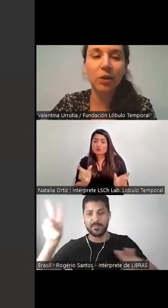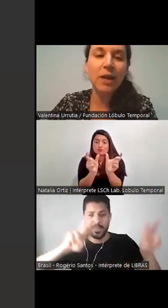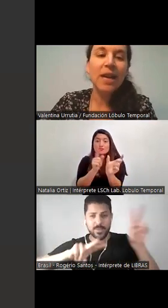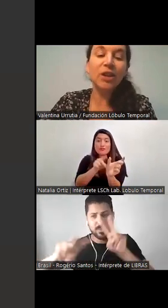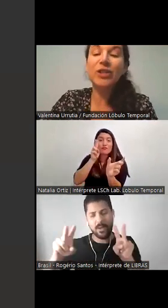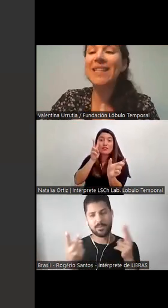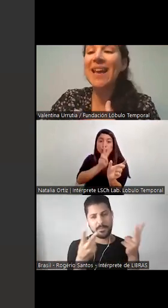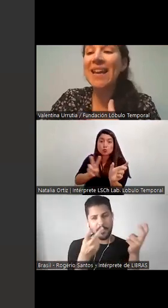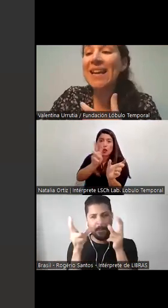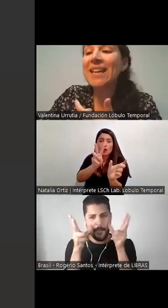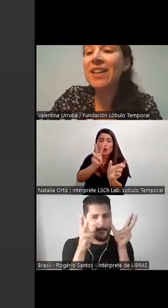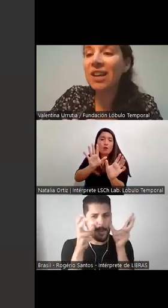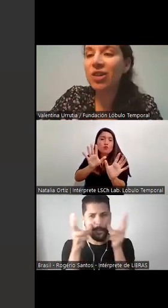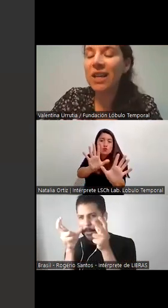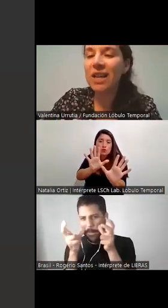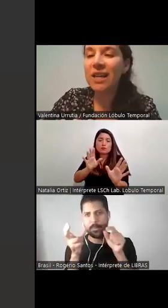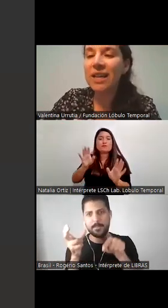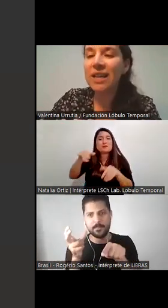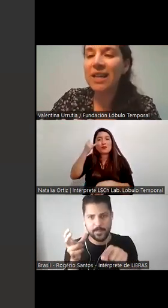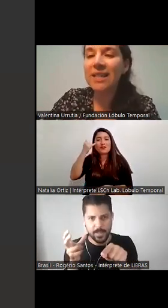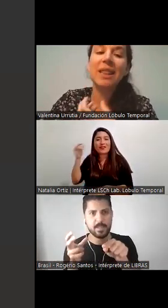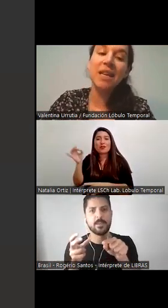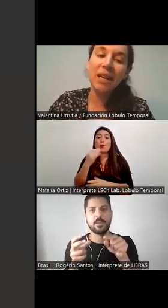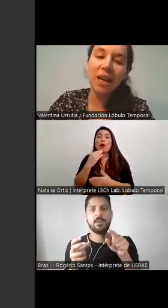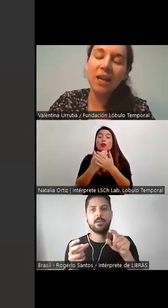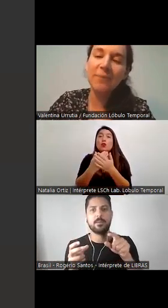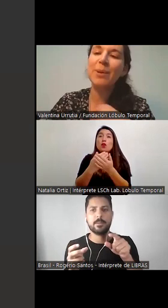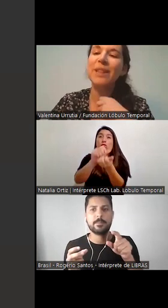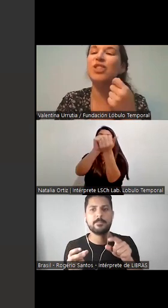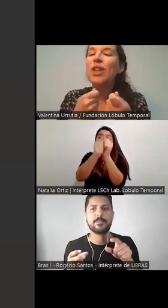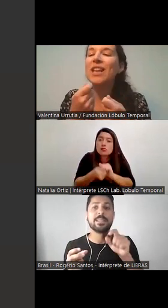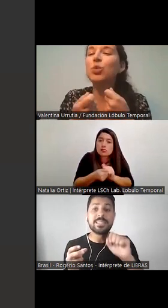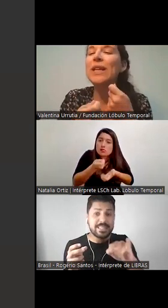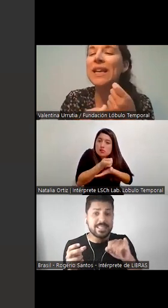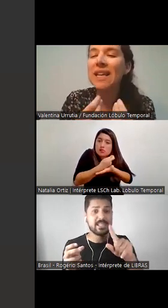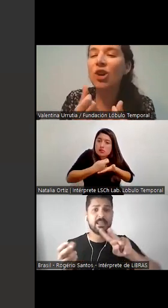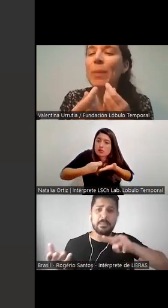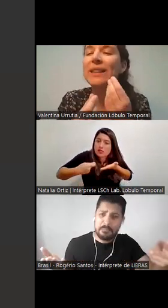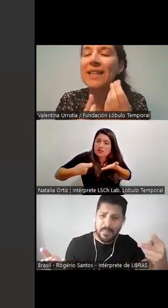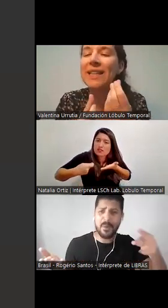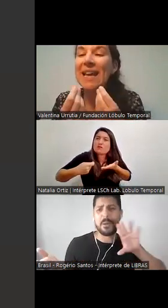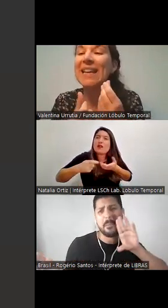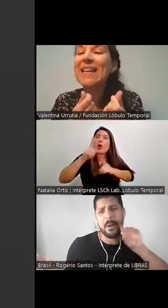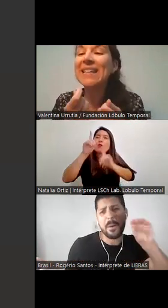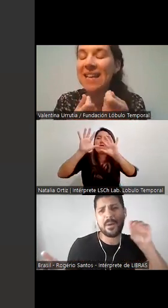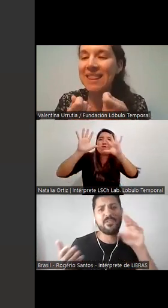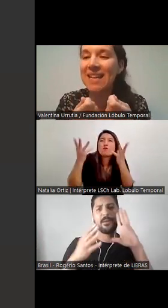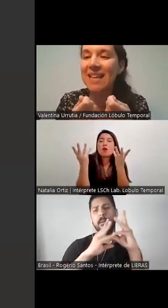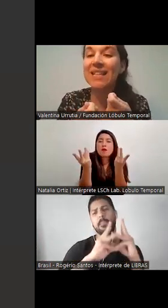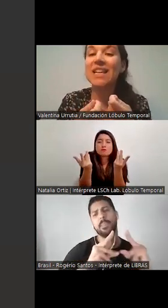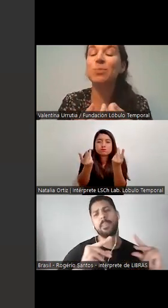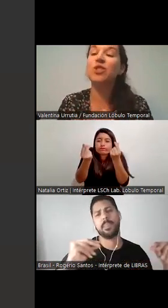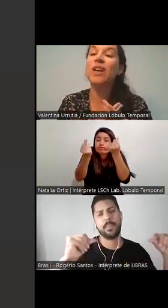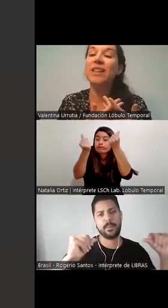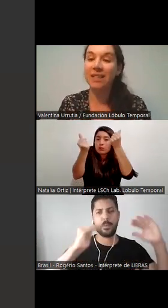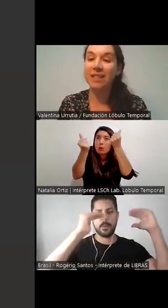manifestaba, ¿cierto? Entonces, el escribirlo haría que se perdieran todas las sutilezas, los matices y la riqueza